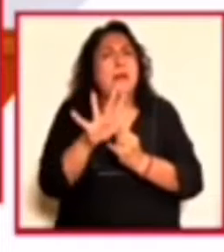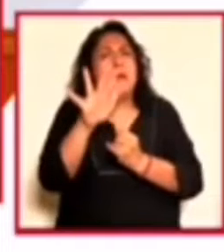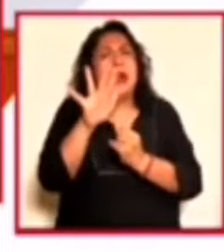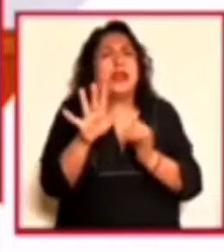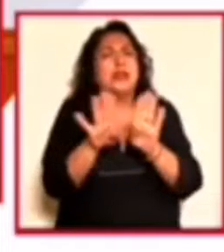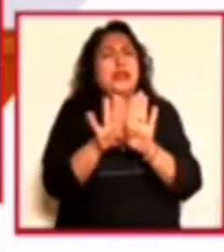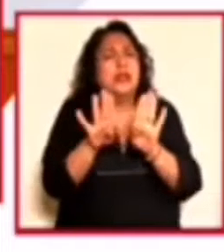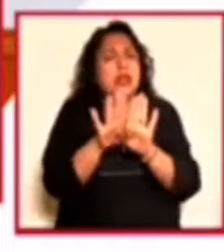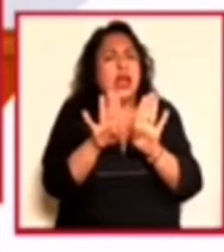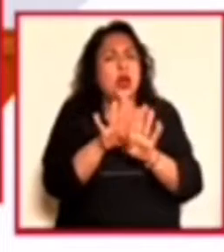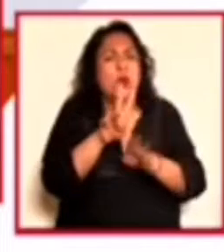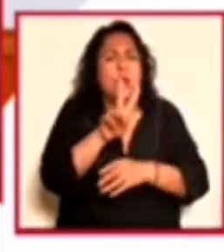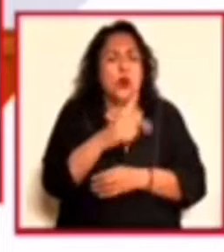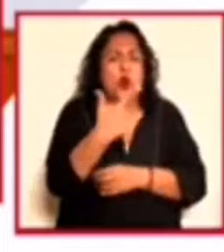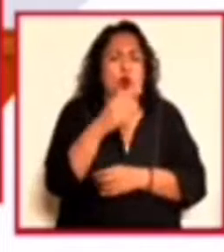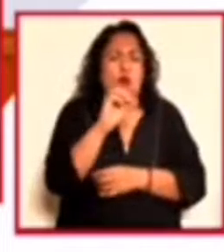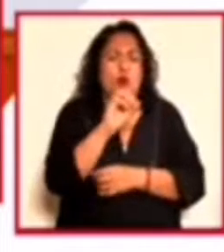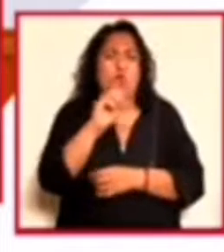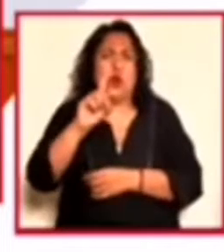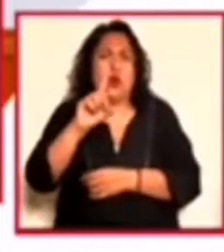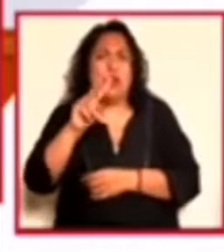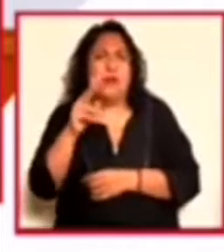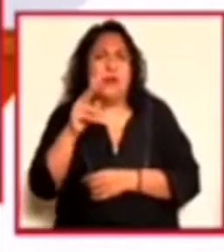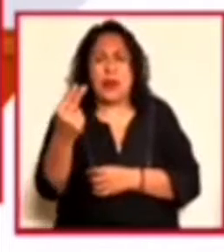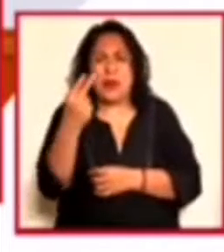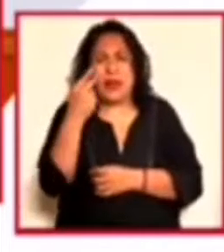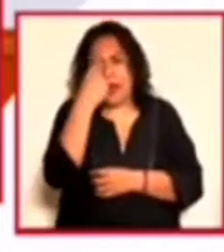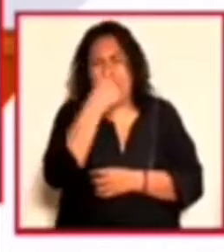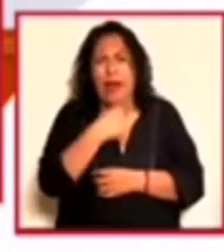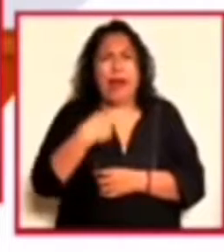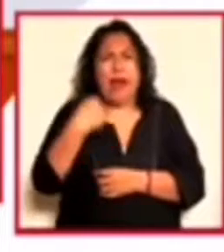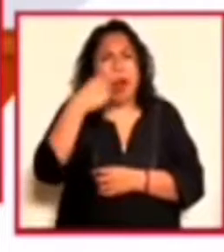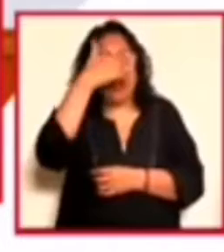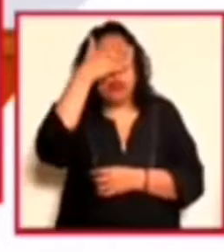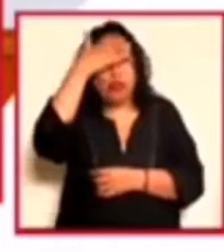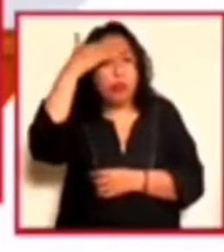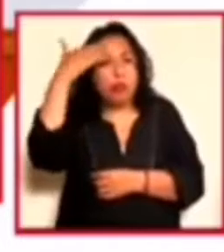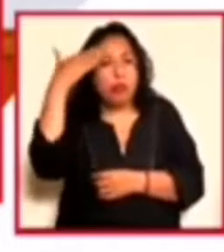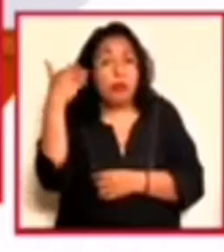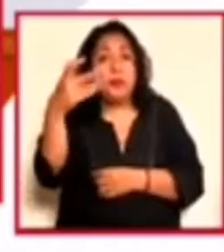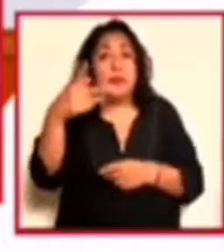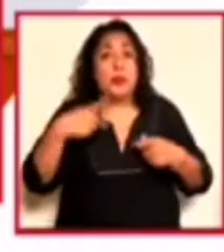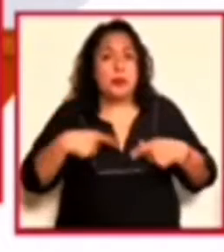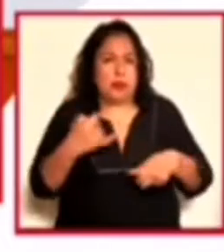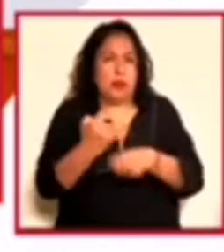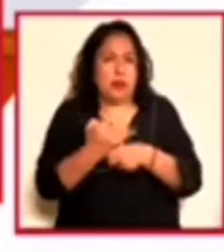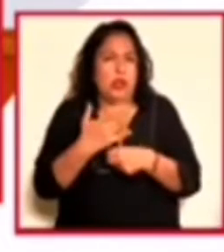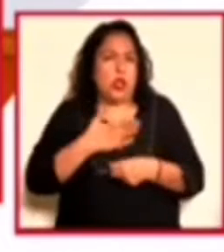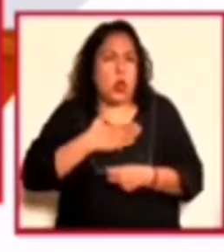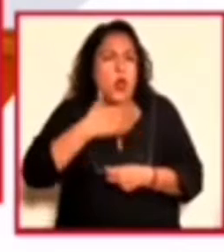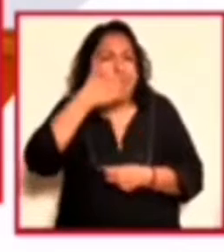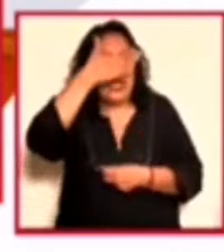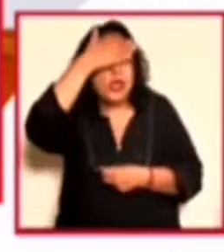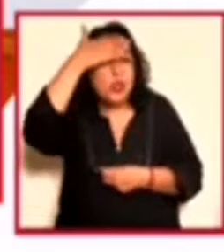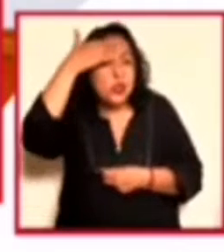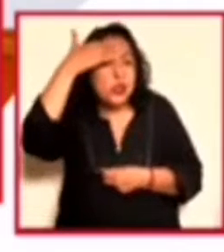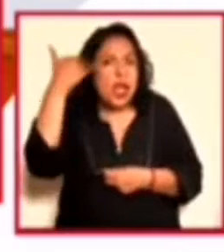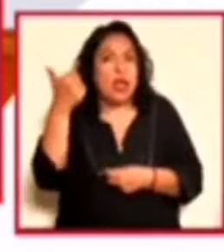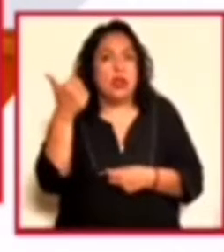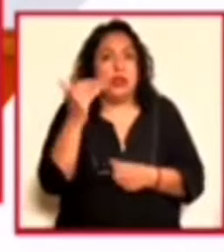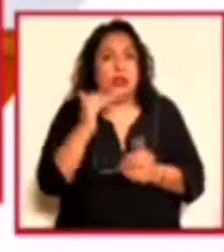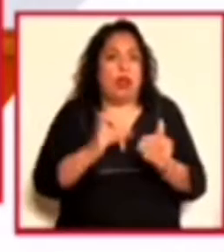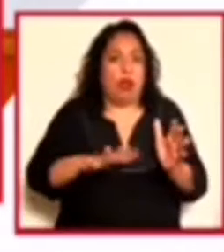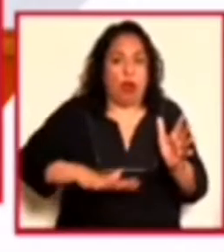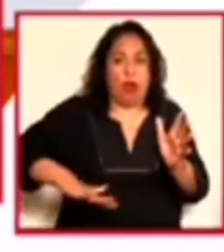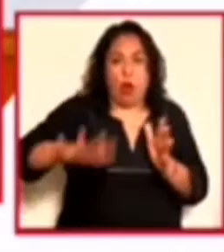Woolf, que me veían cara de ingenuo. Era un personaje ingenuo en este medio ya más sofisticado.